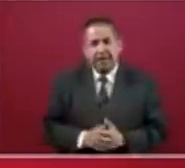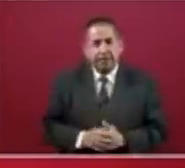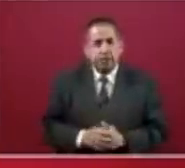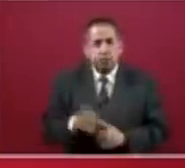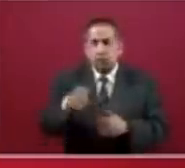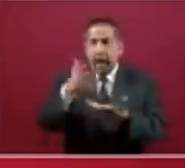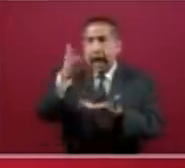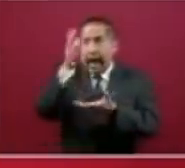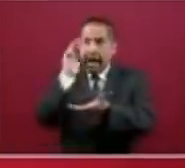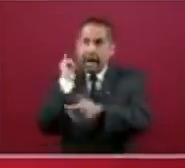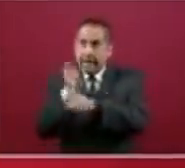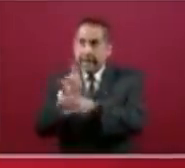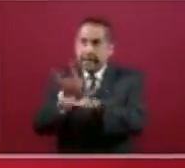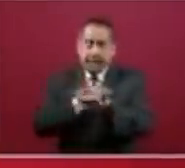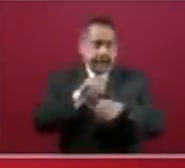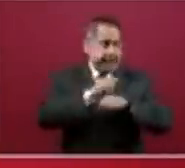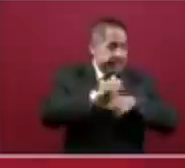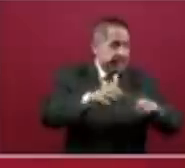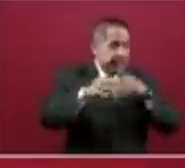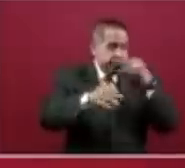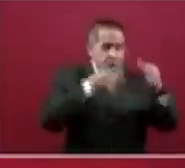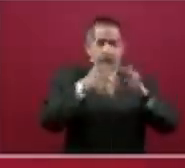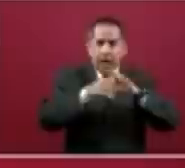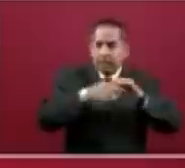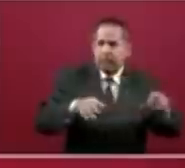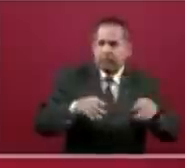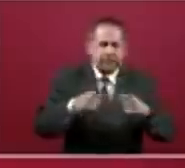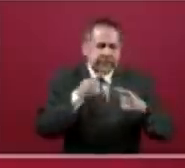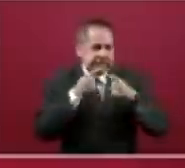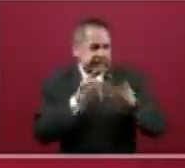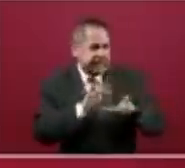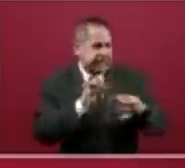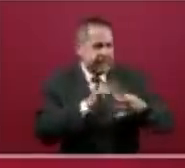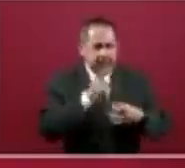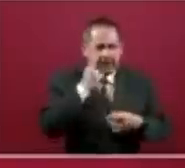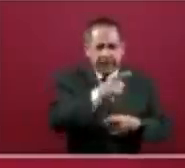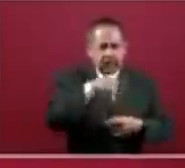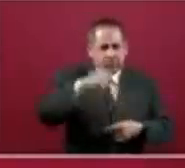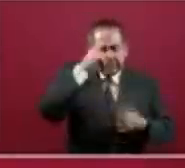informar, el orientar, concientizar.